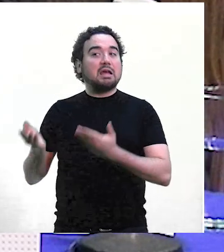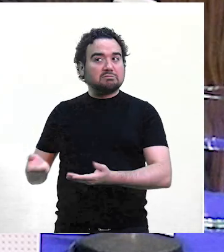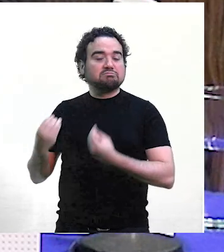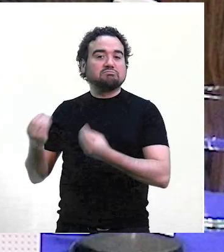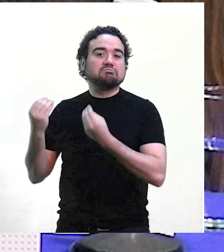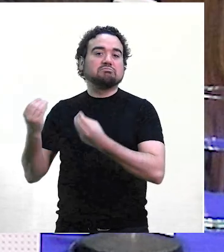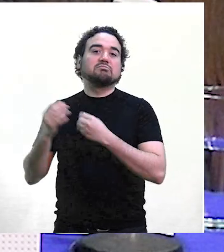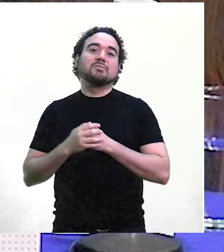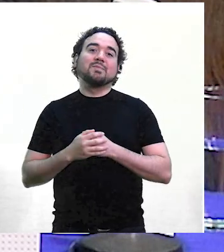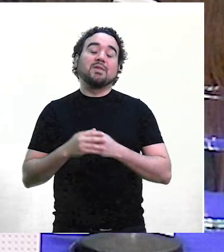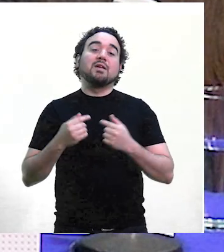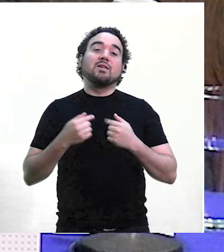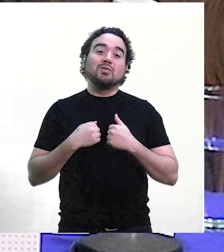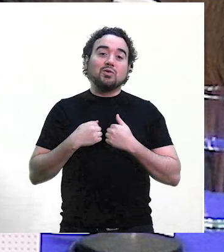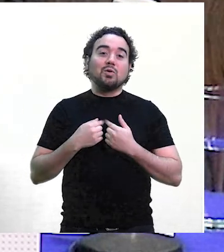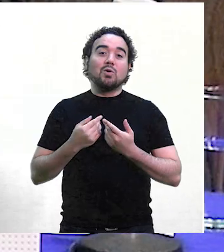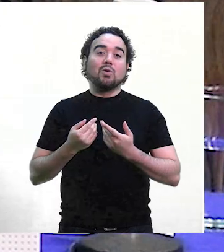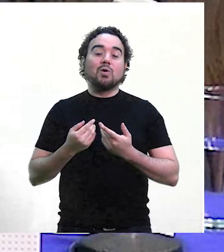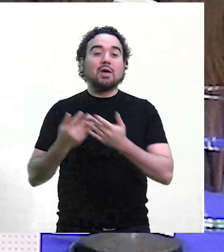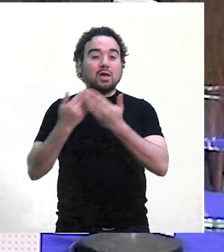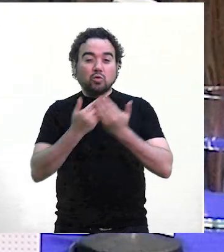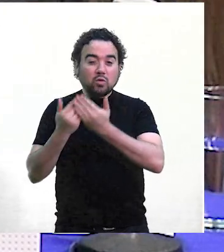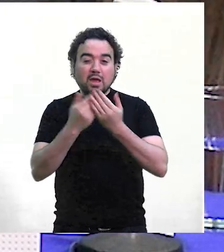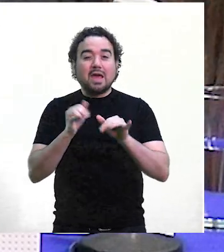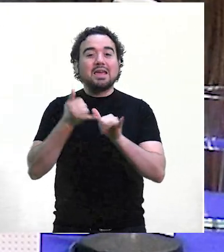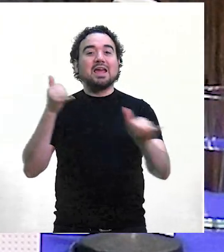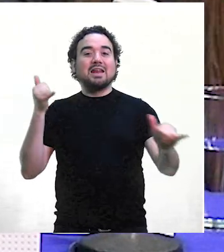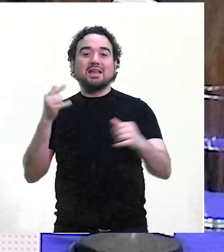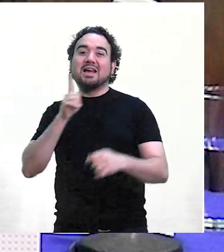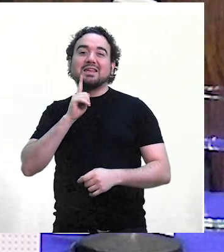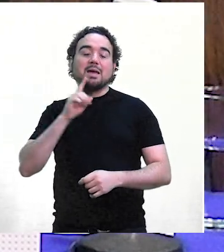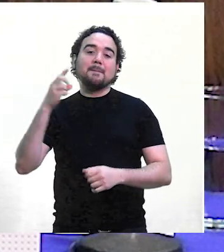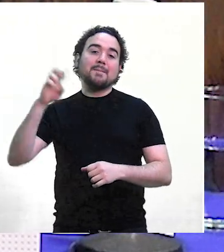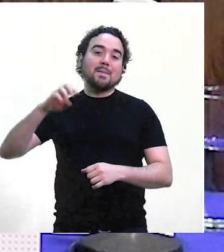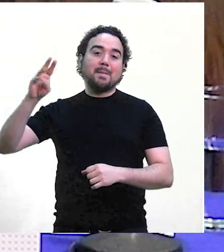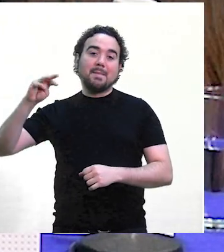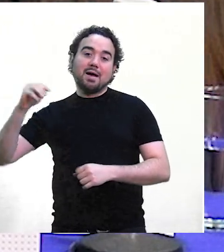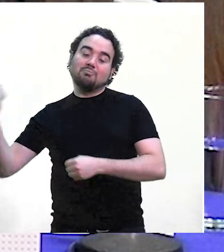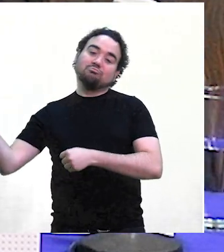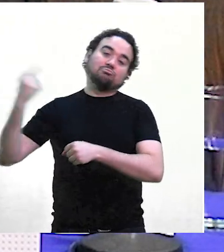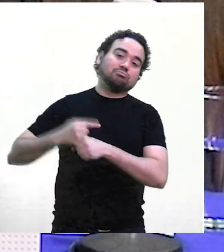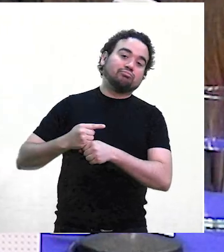ella me marcó bastante. Y estudié ingeniería obligada por mis padres y allí también